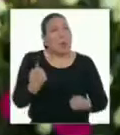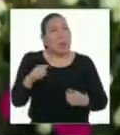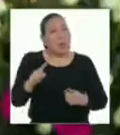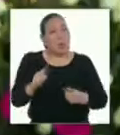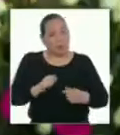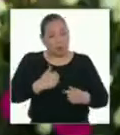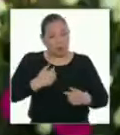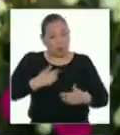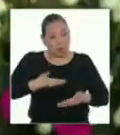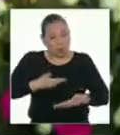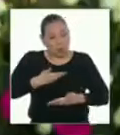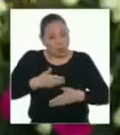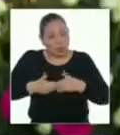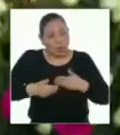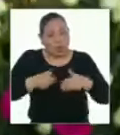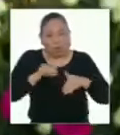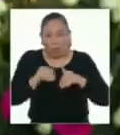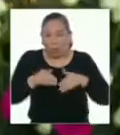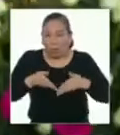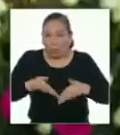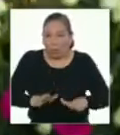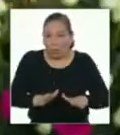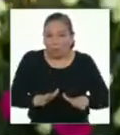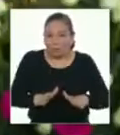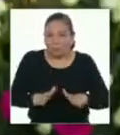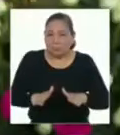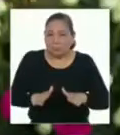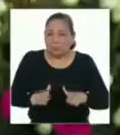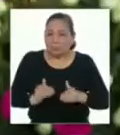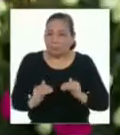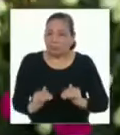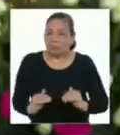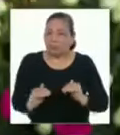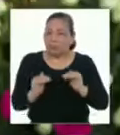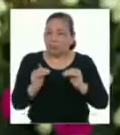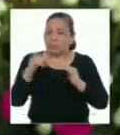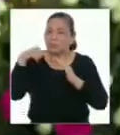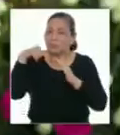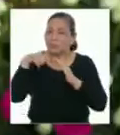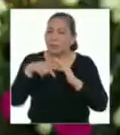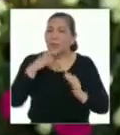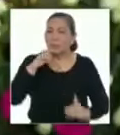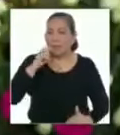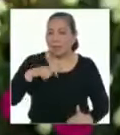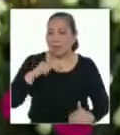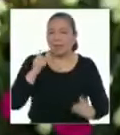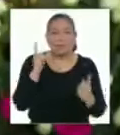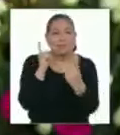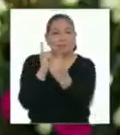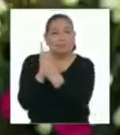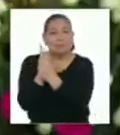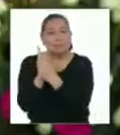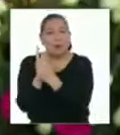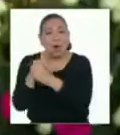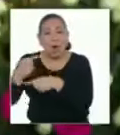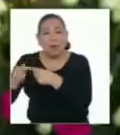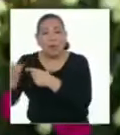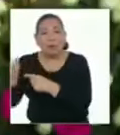somos, nacemos, desde que manifestamos nuestro ser, la profunda necesidad de encontrarnos con el